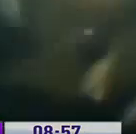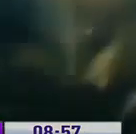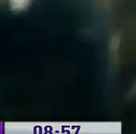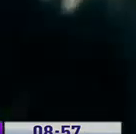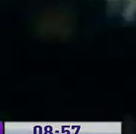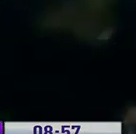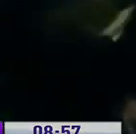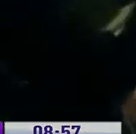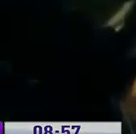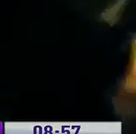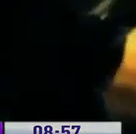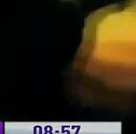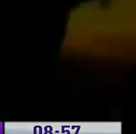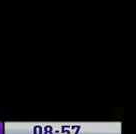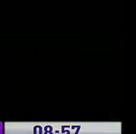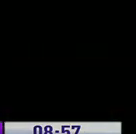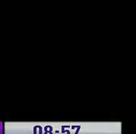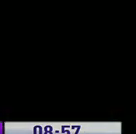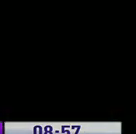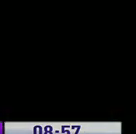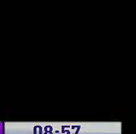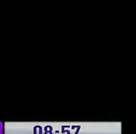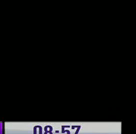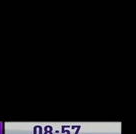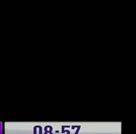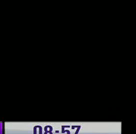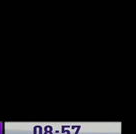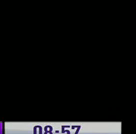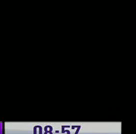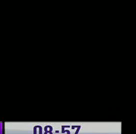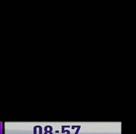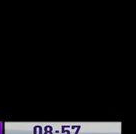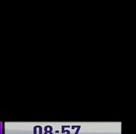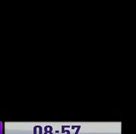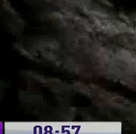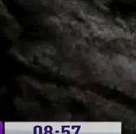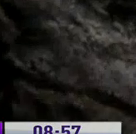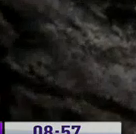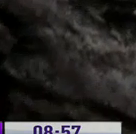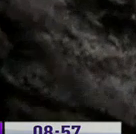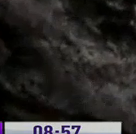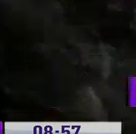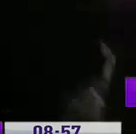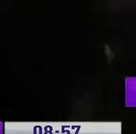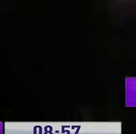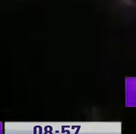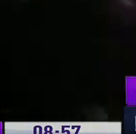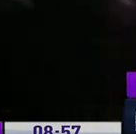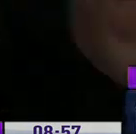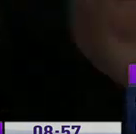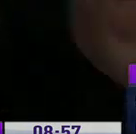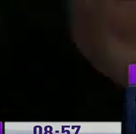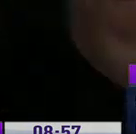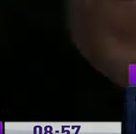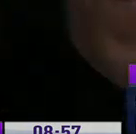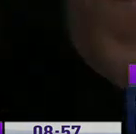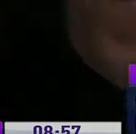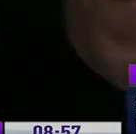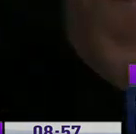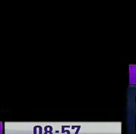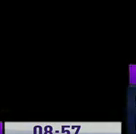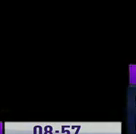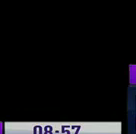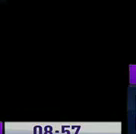A sus 80 años, Batman, el caballero oscuro de la editorial DC Comics, está más vivo que nunca, con varios